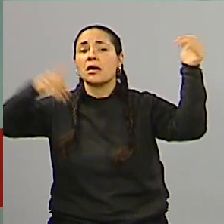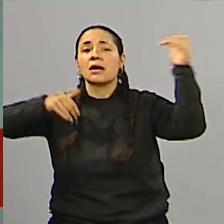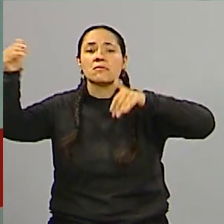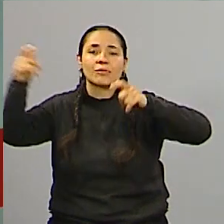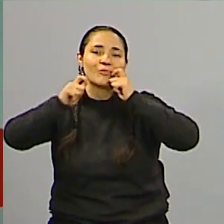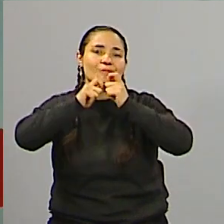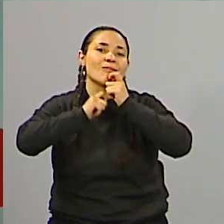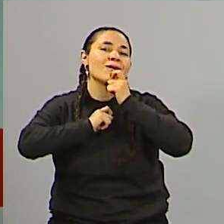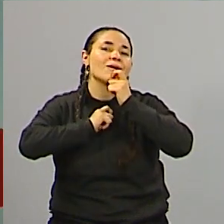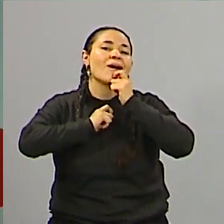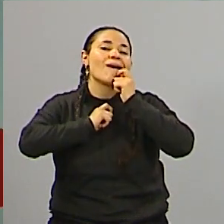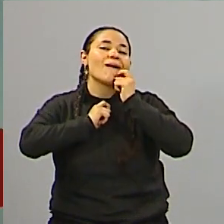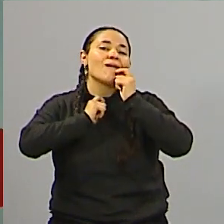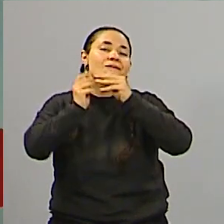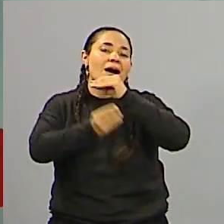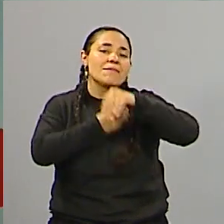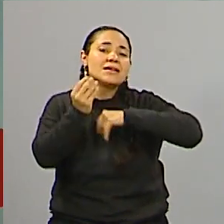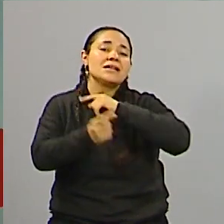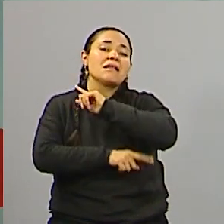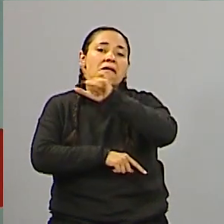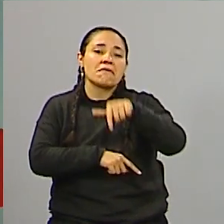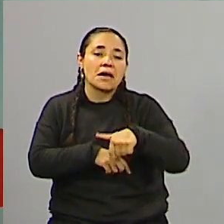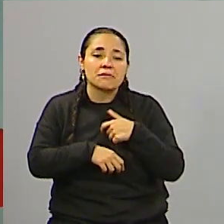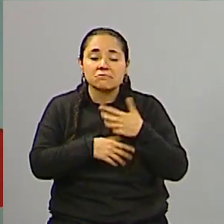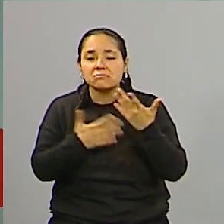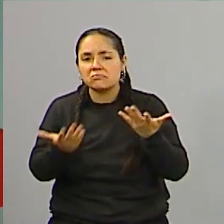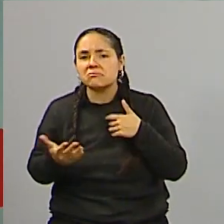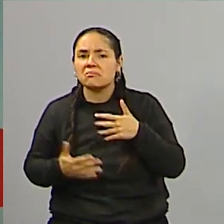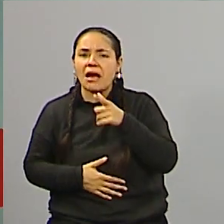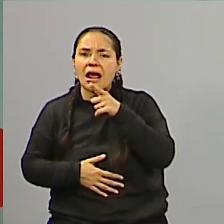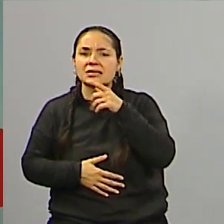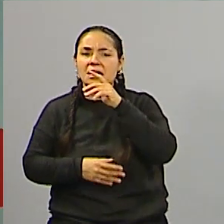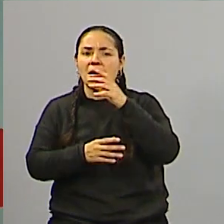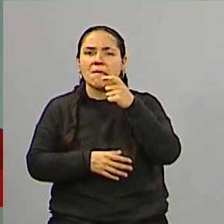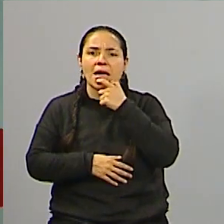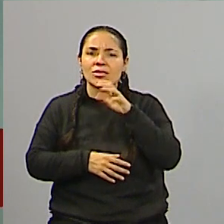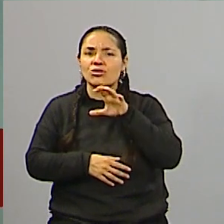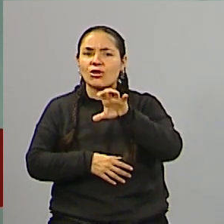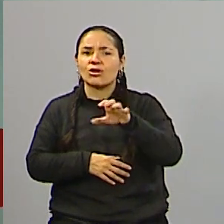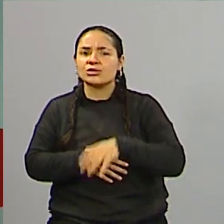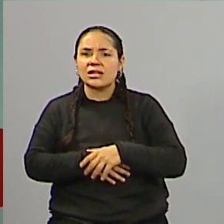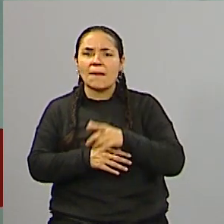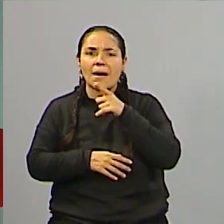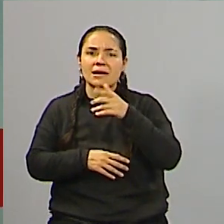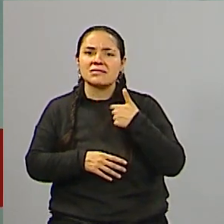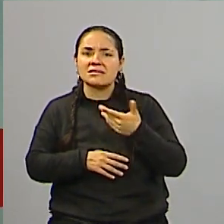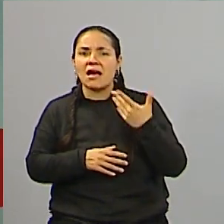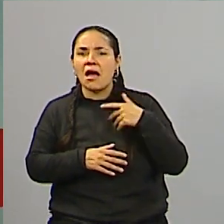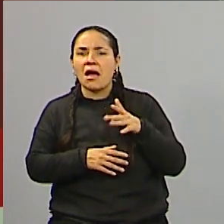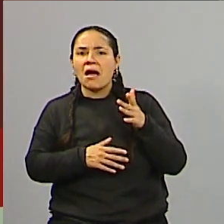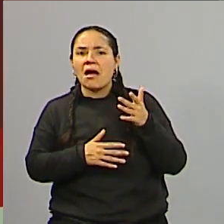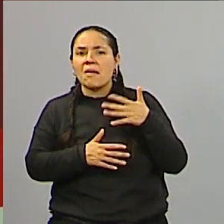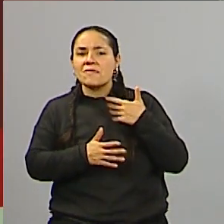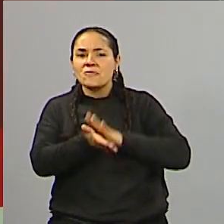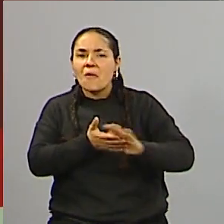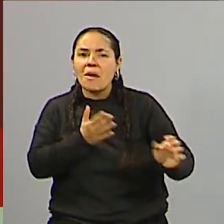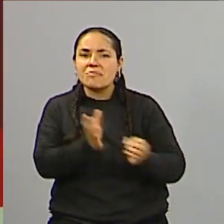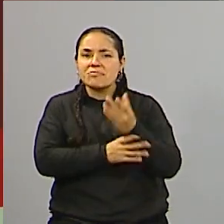ciudad esté limpia. Sí. De ahí arrancamos. Sí. Eso no está cumplido. Y de ahí en más varias propuestas. El tema del